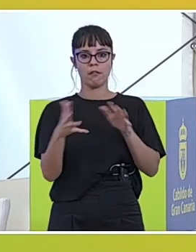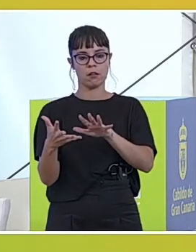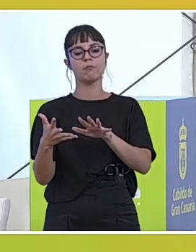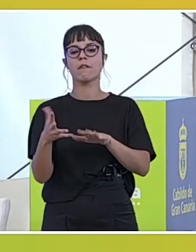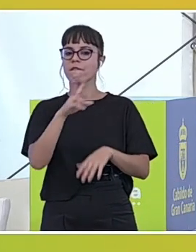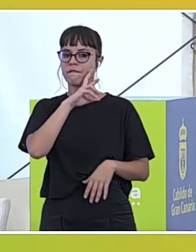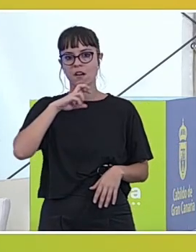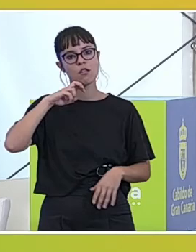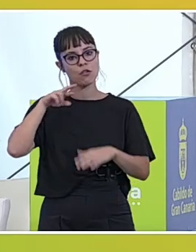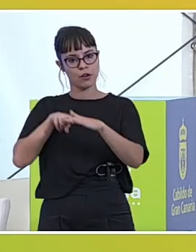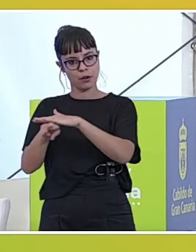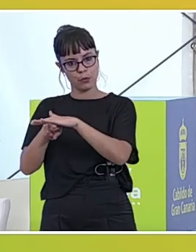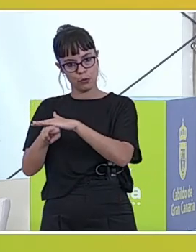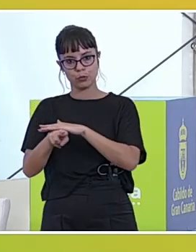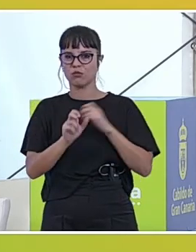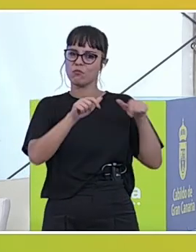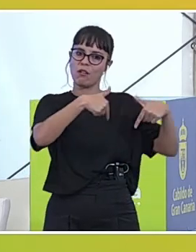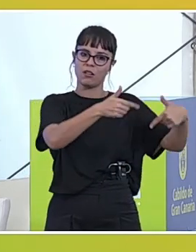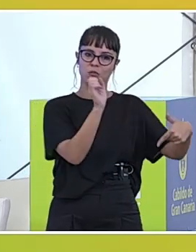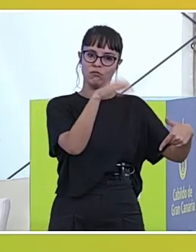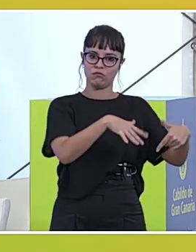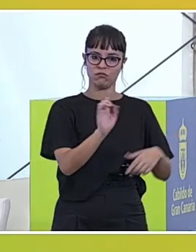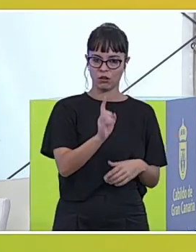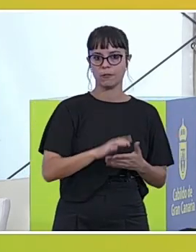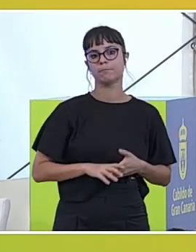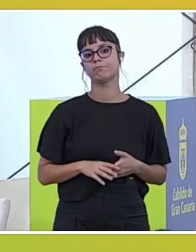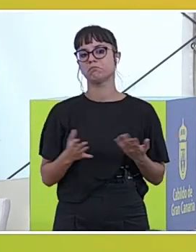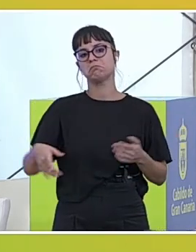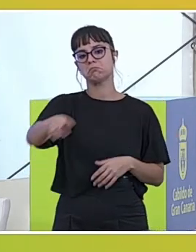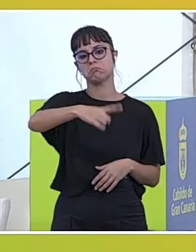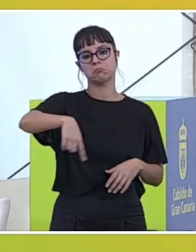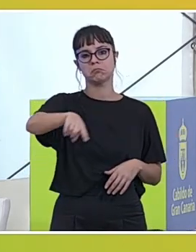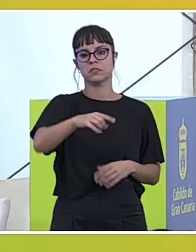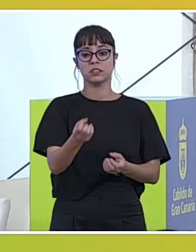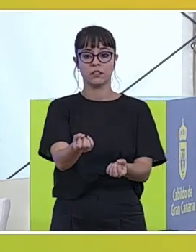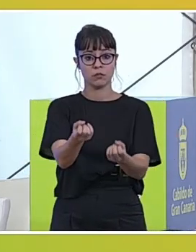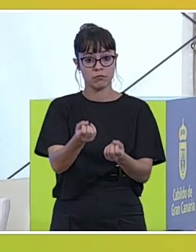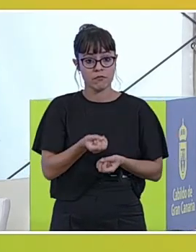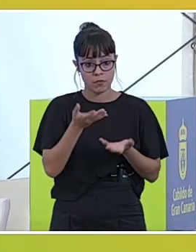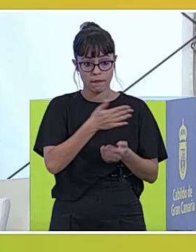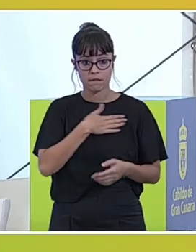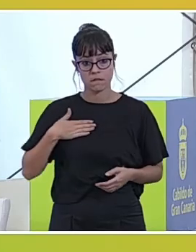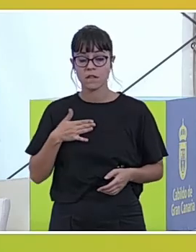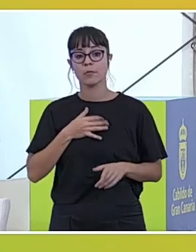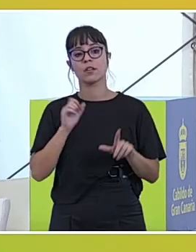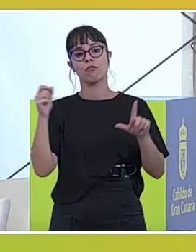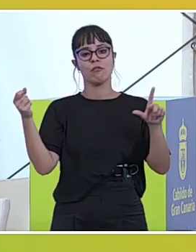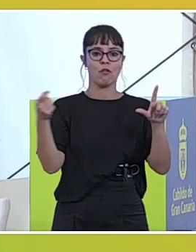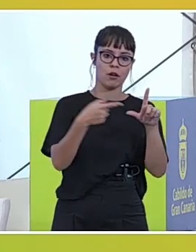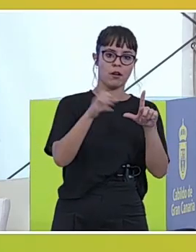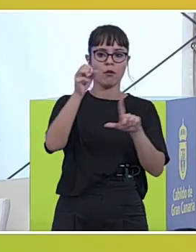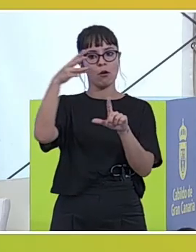Más información la pueden encontrar ya sea en correo, en web, pueden hablar conmigo directamente, cualquier personal del